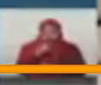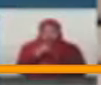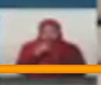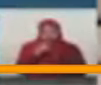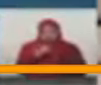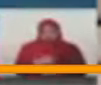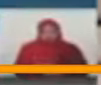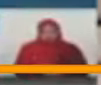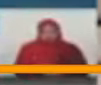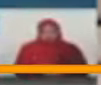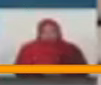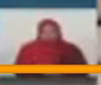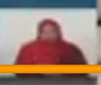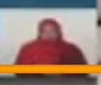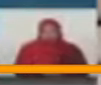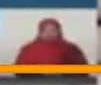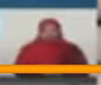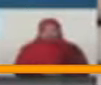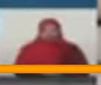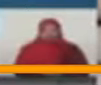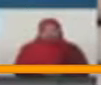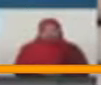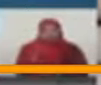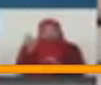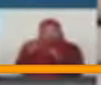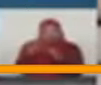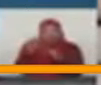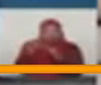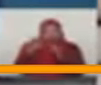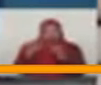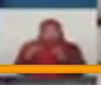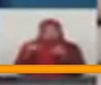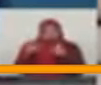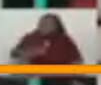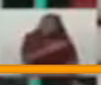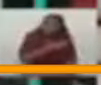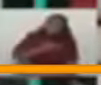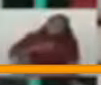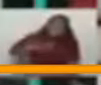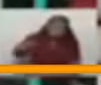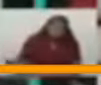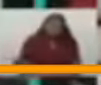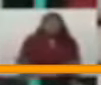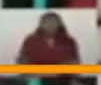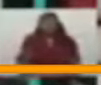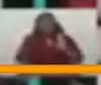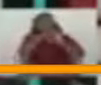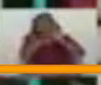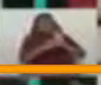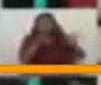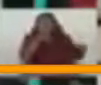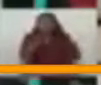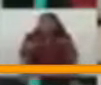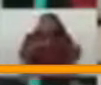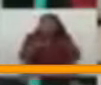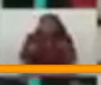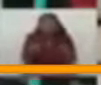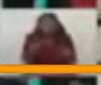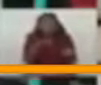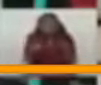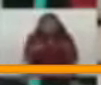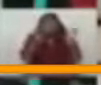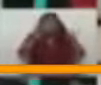No prescriben, esos son crímenes que en algún momento serán sancionados por